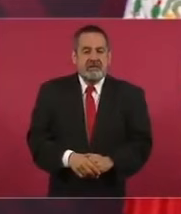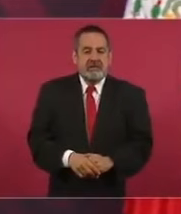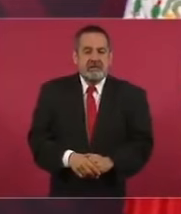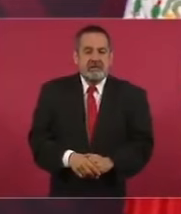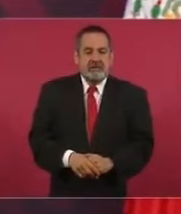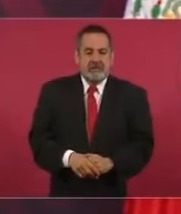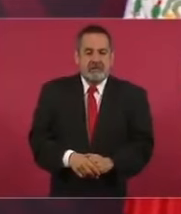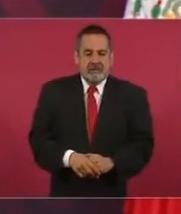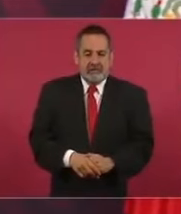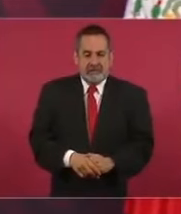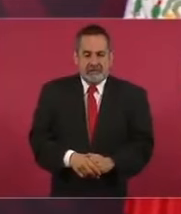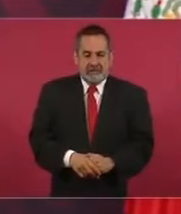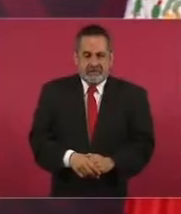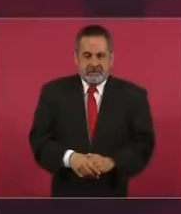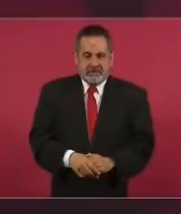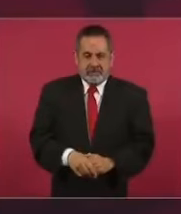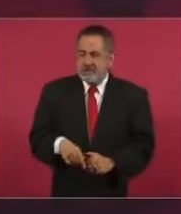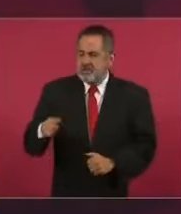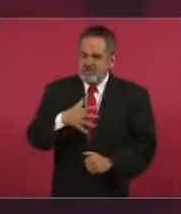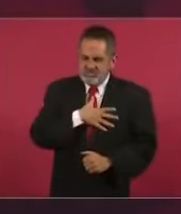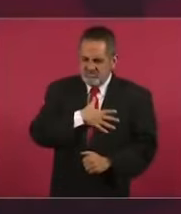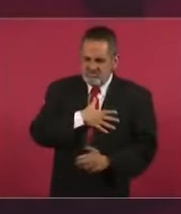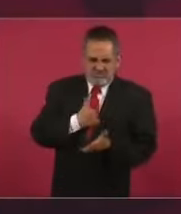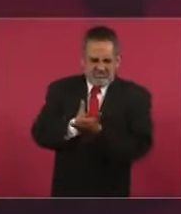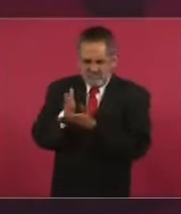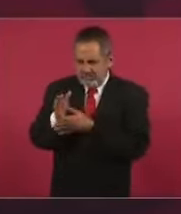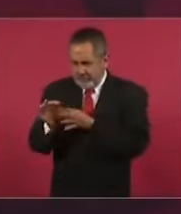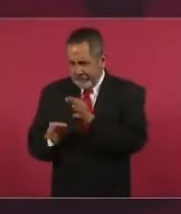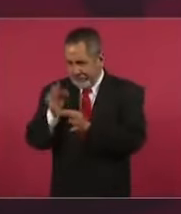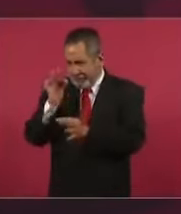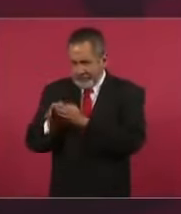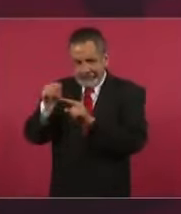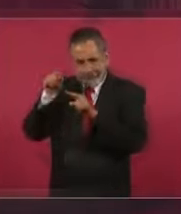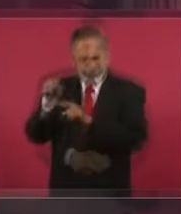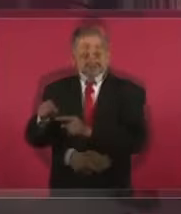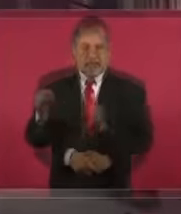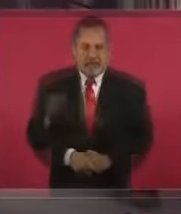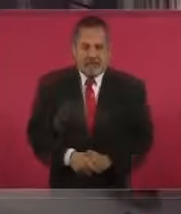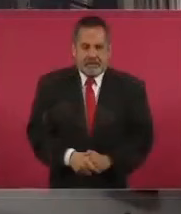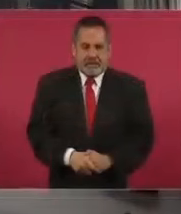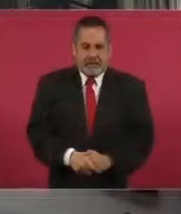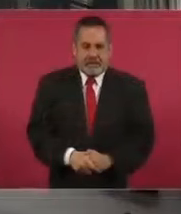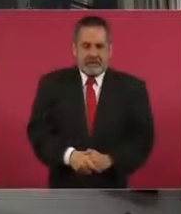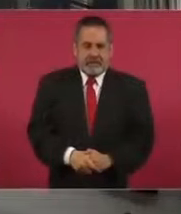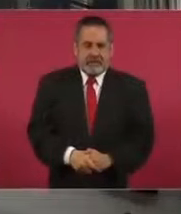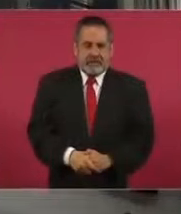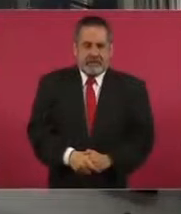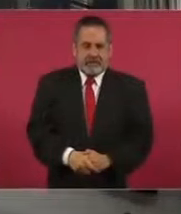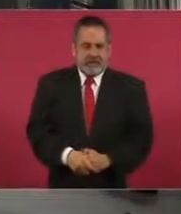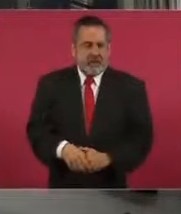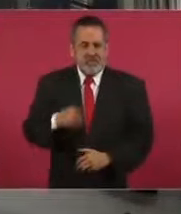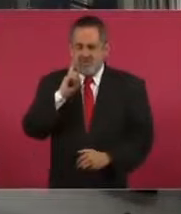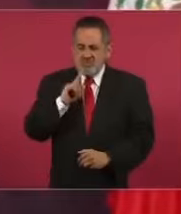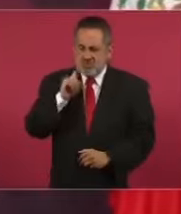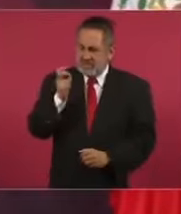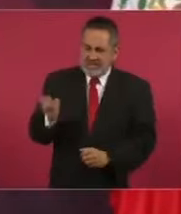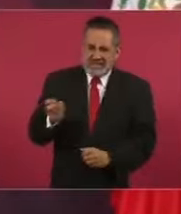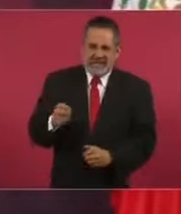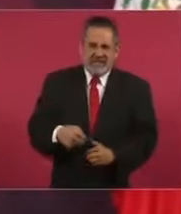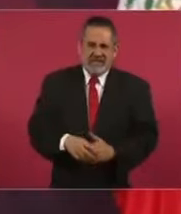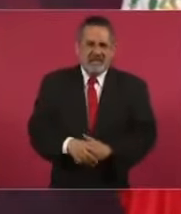y con vocación de justicia. Una mujer así